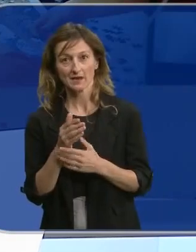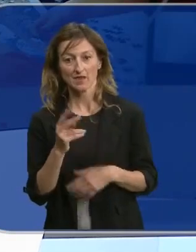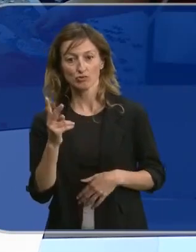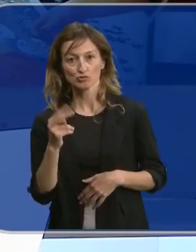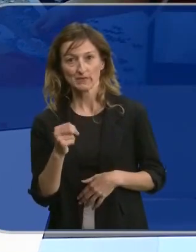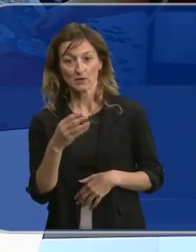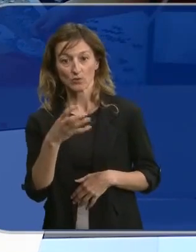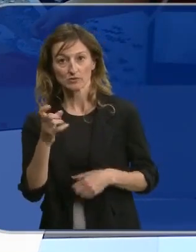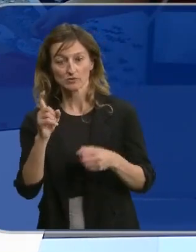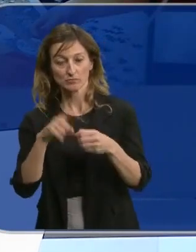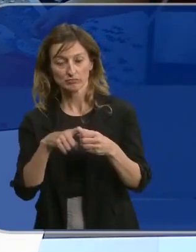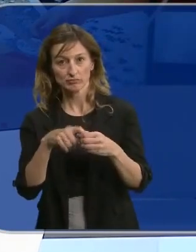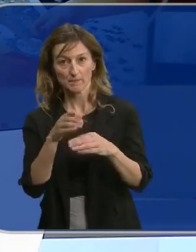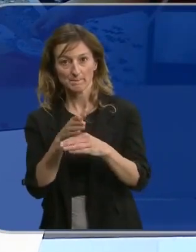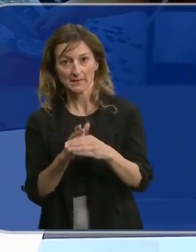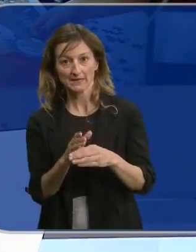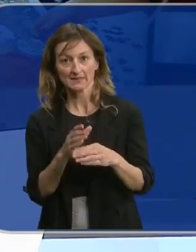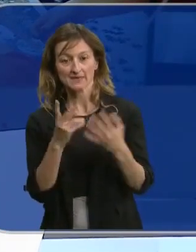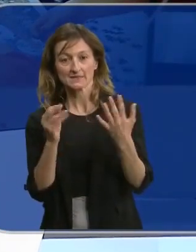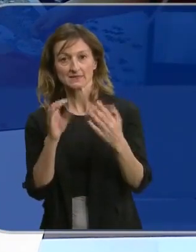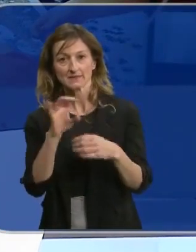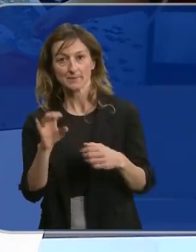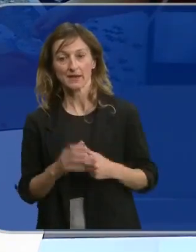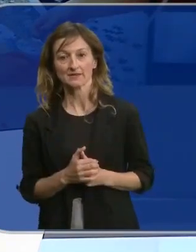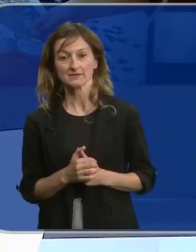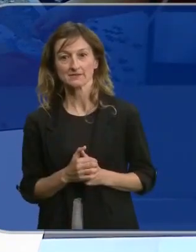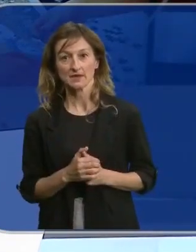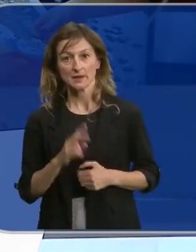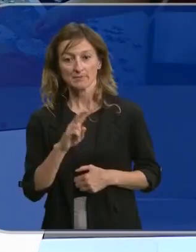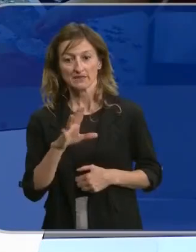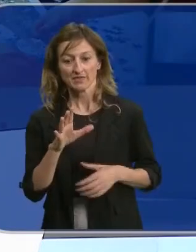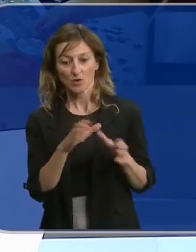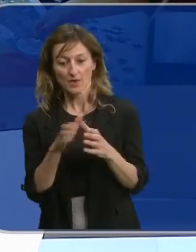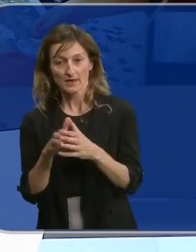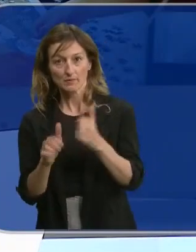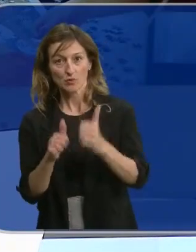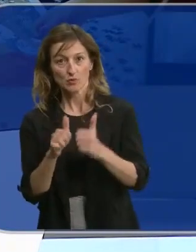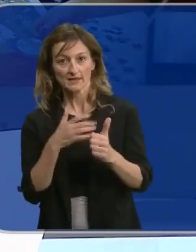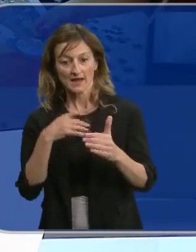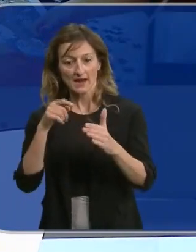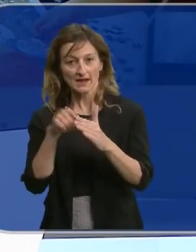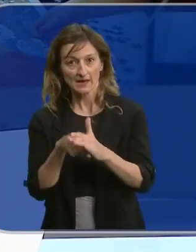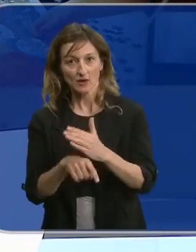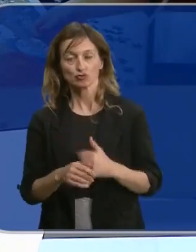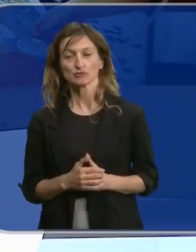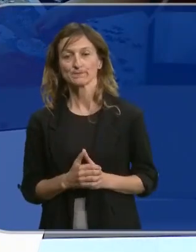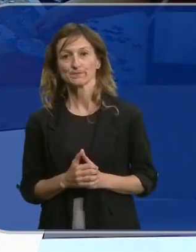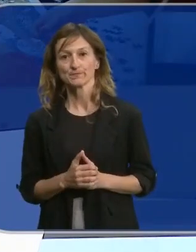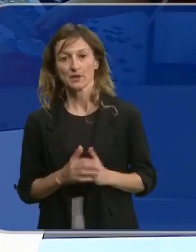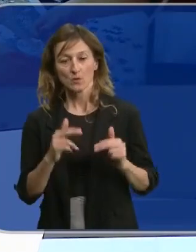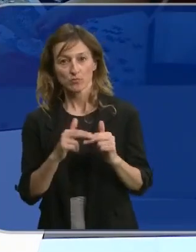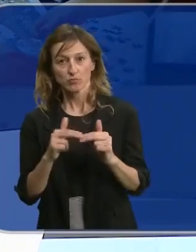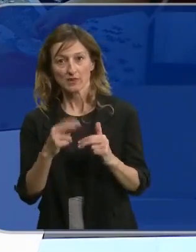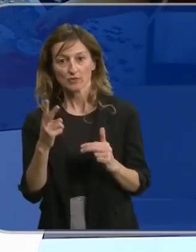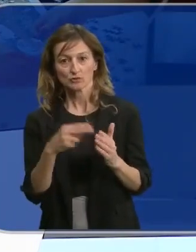los 2400 participantes de 70 países en acción 25 equipos han competido para batir un récord guines en montar un